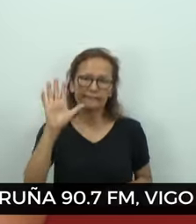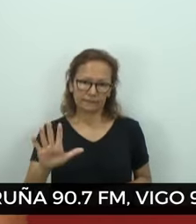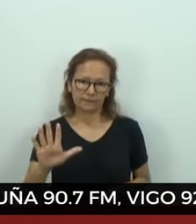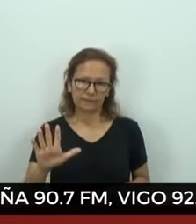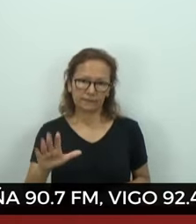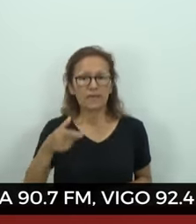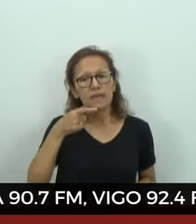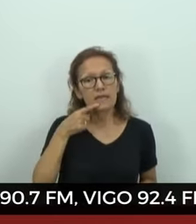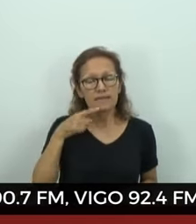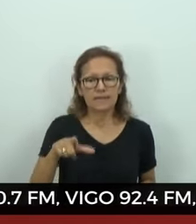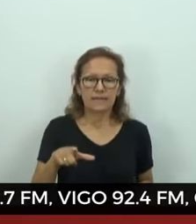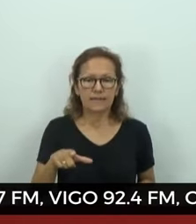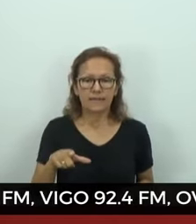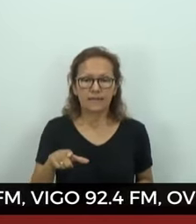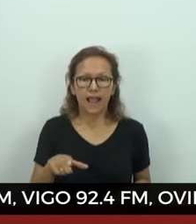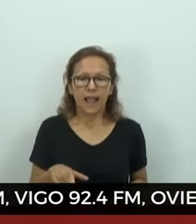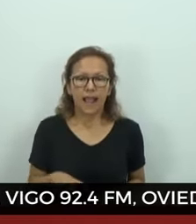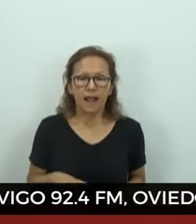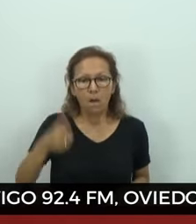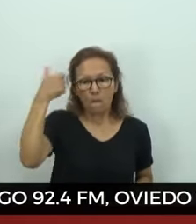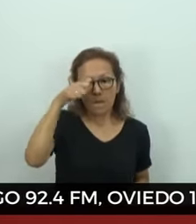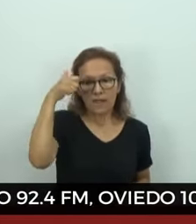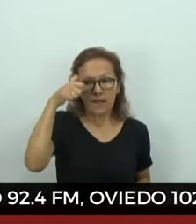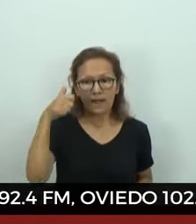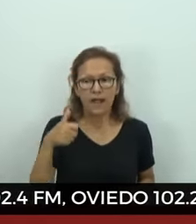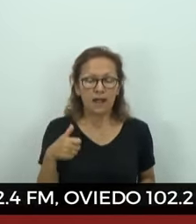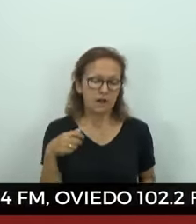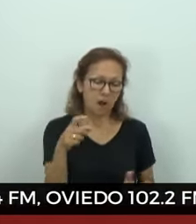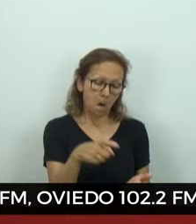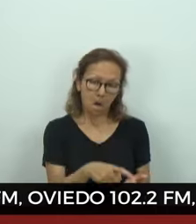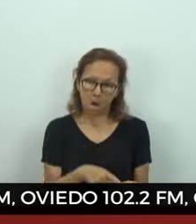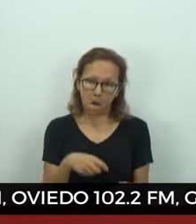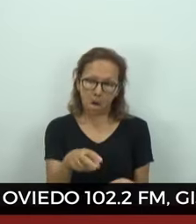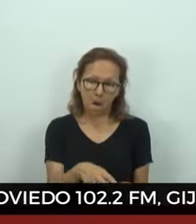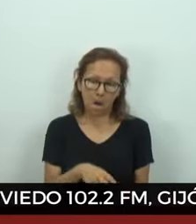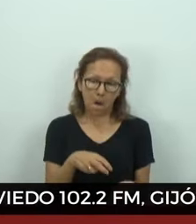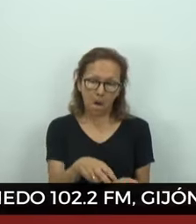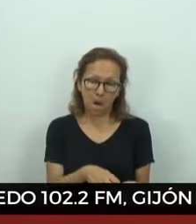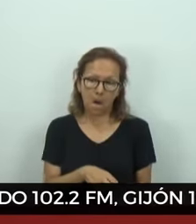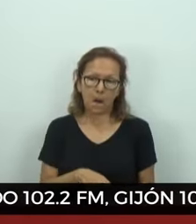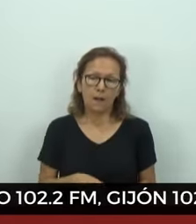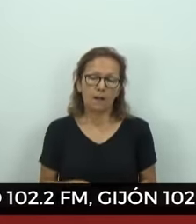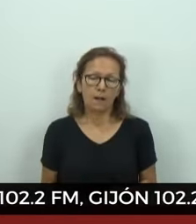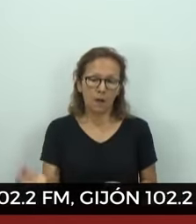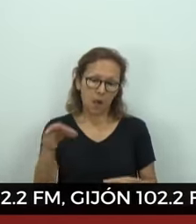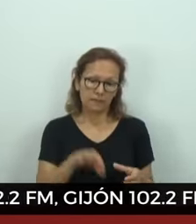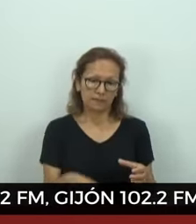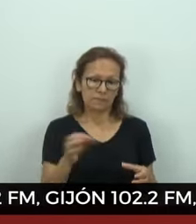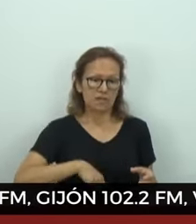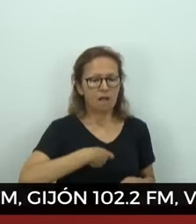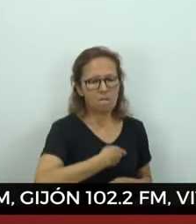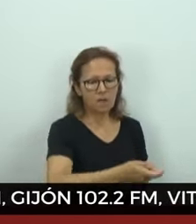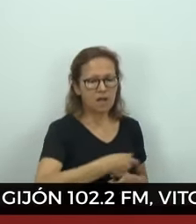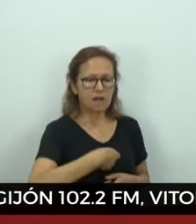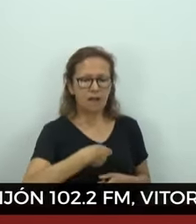donde dice: el sembrador salió a sembrar su semilla, y mientras sembraba, una parte cayó junto al camino y